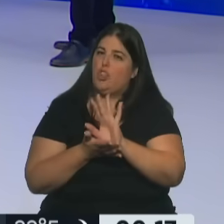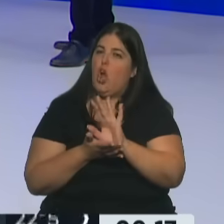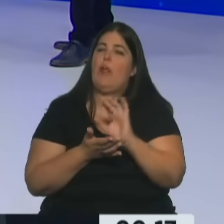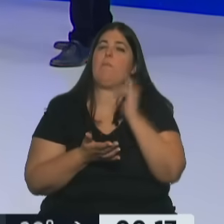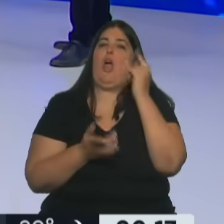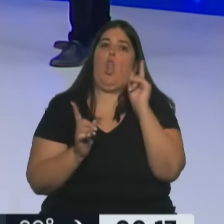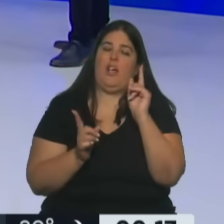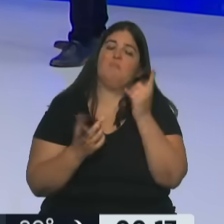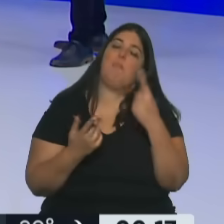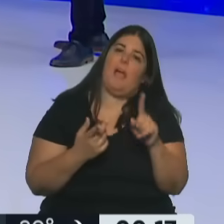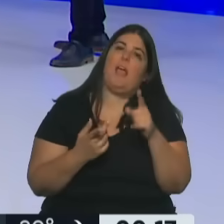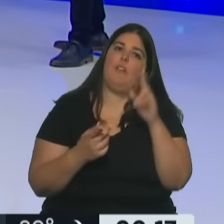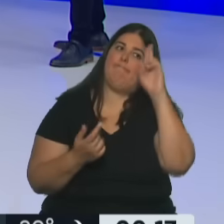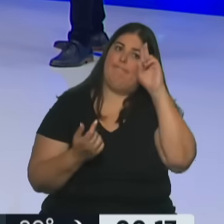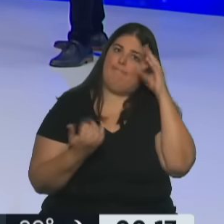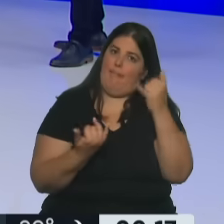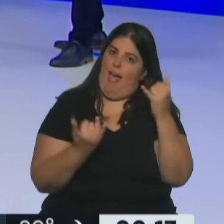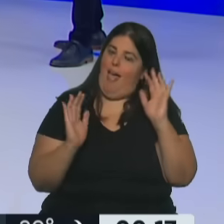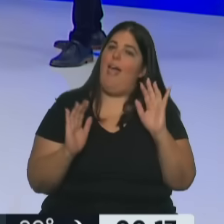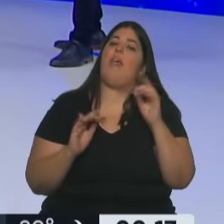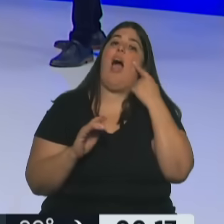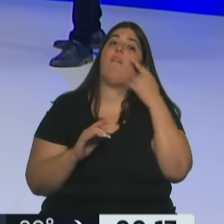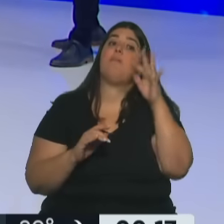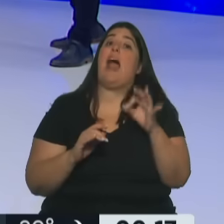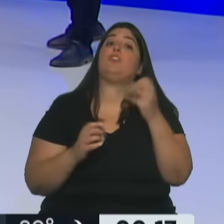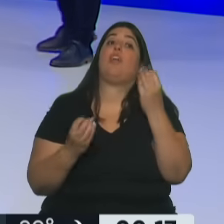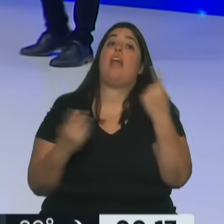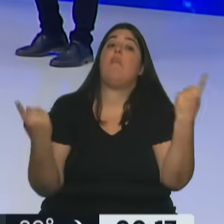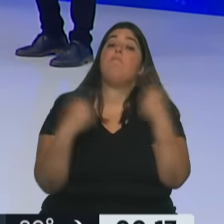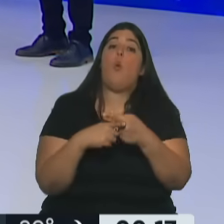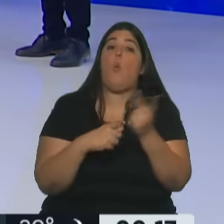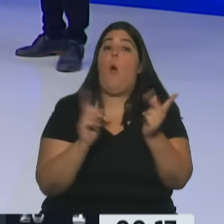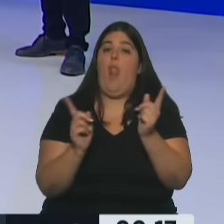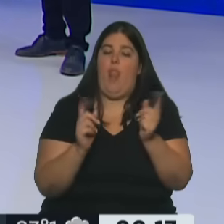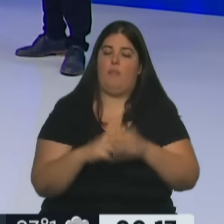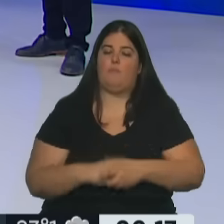con historia y respetable. Veremos finalmente en marzo quién integra este grupo, si es Honduras o Costa Rica.